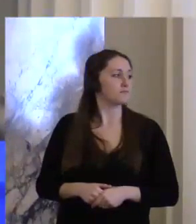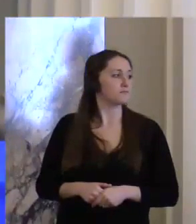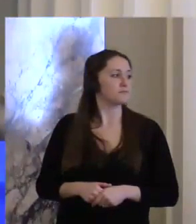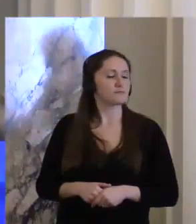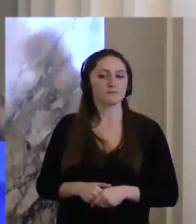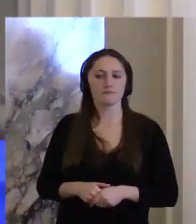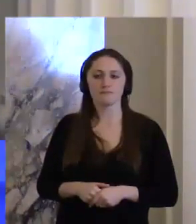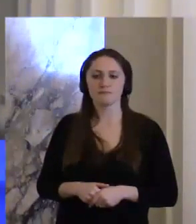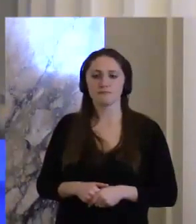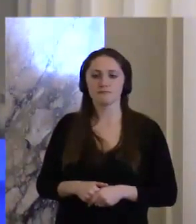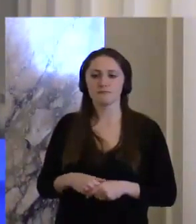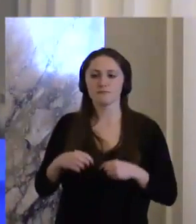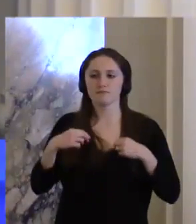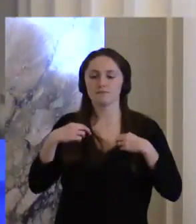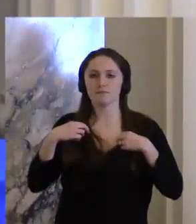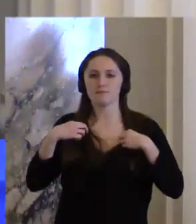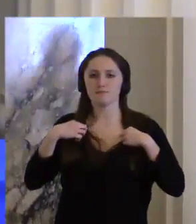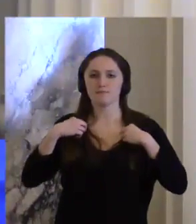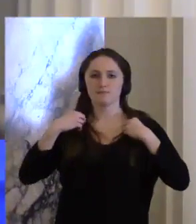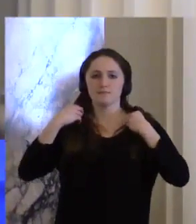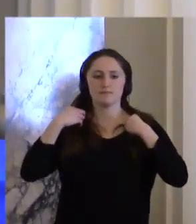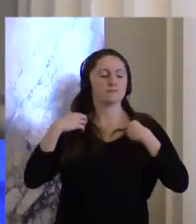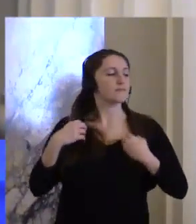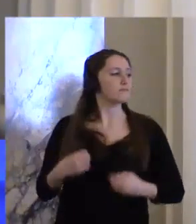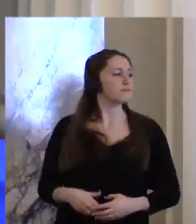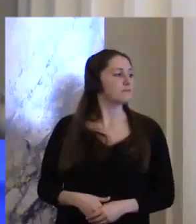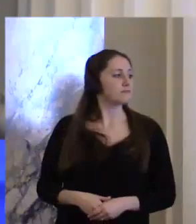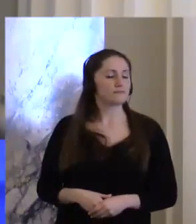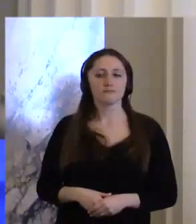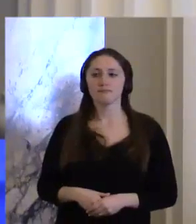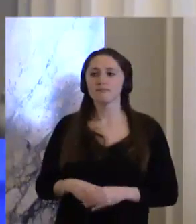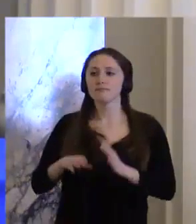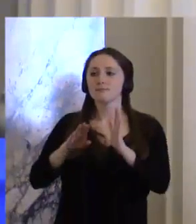Centro de Estudios y Promoción del Desarrollo, DESCO,